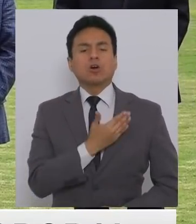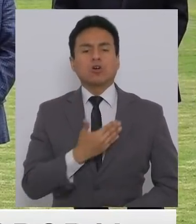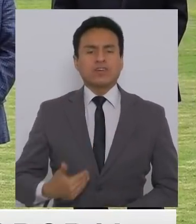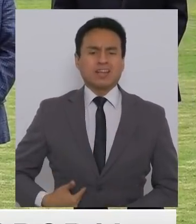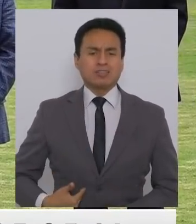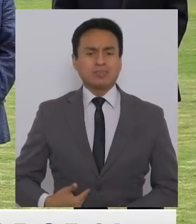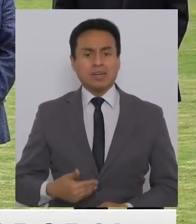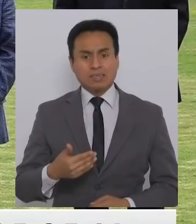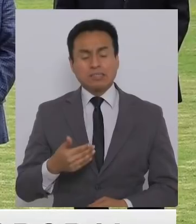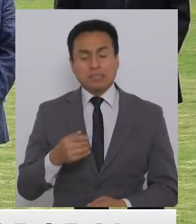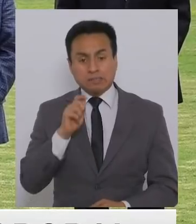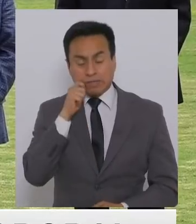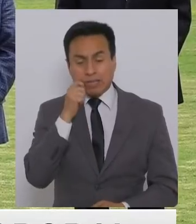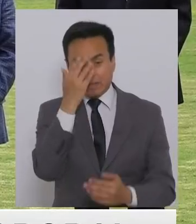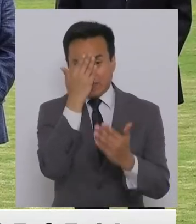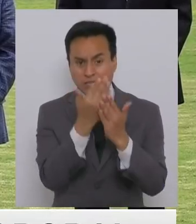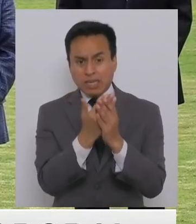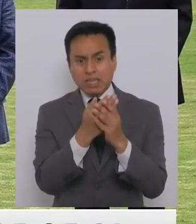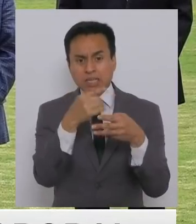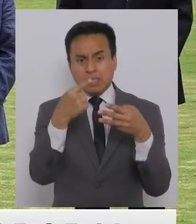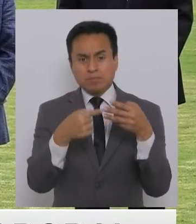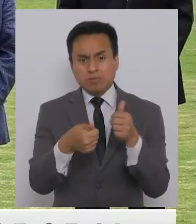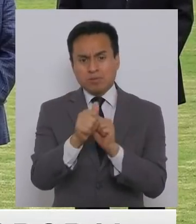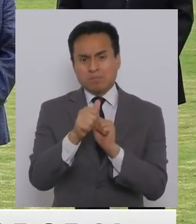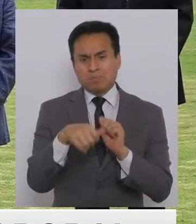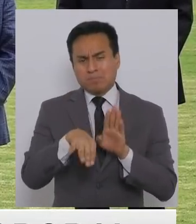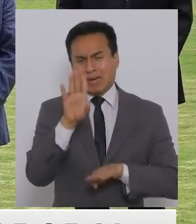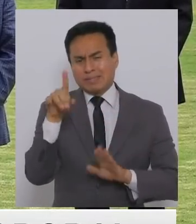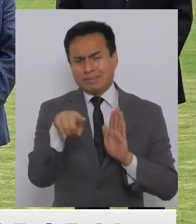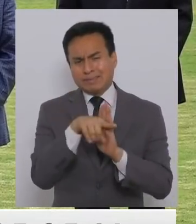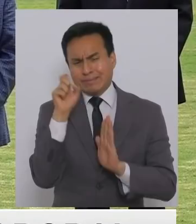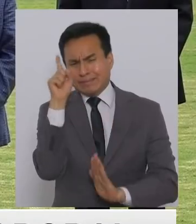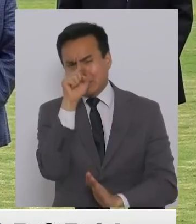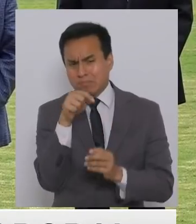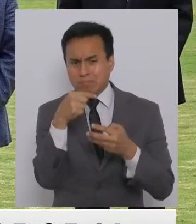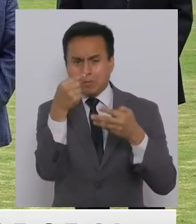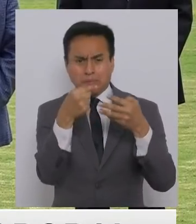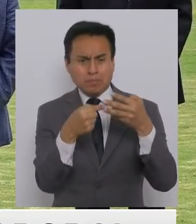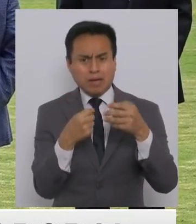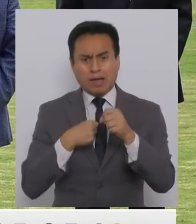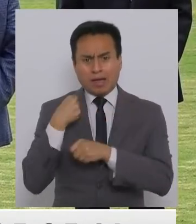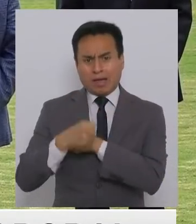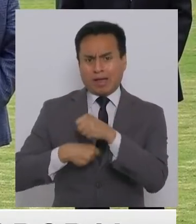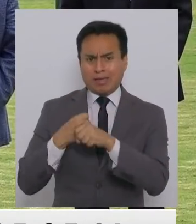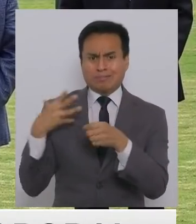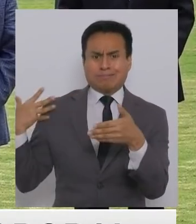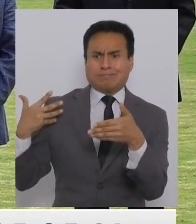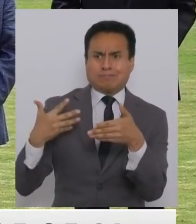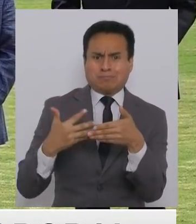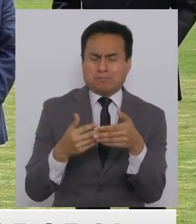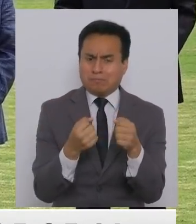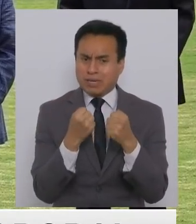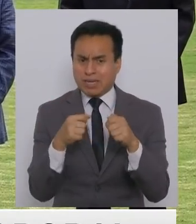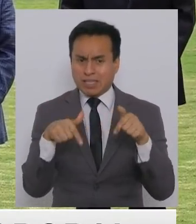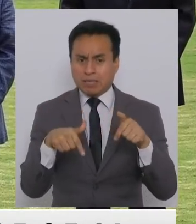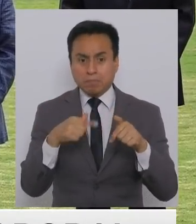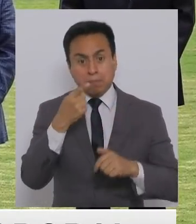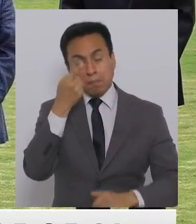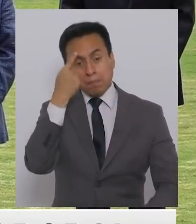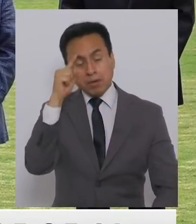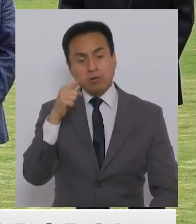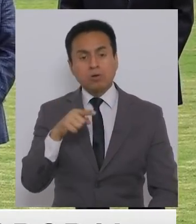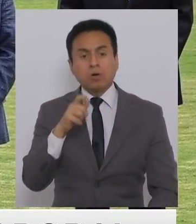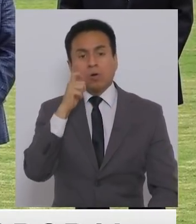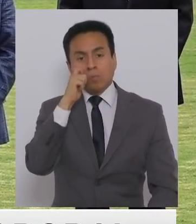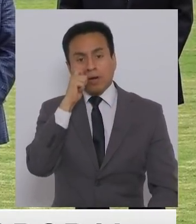tocado probablemente enfrentar los tiempos más adversos y más difíciles en muchos siglos. Pero más allá de nuestros